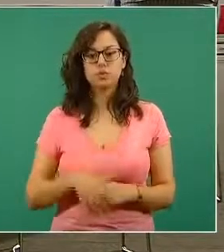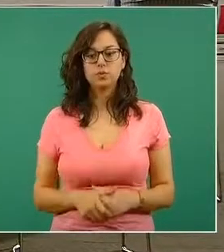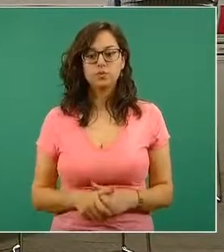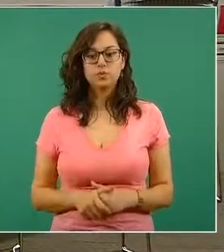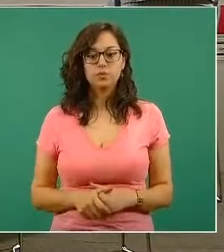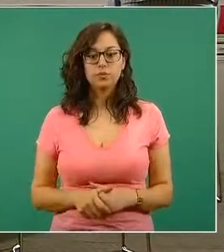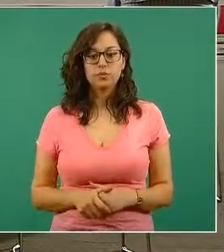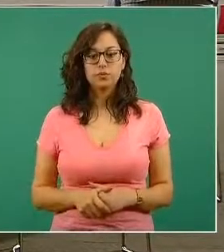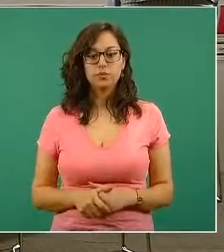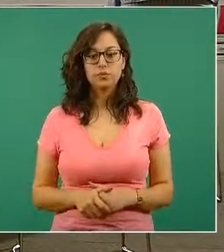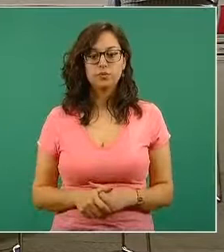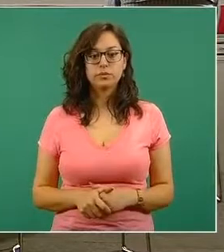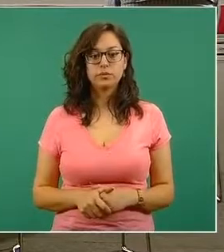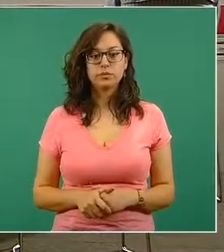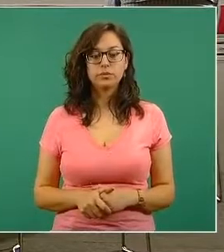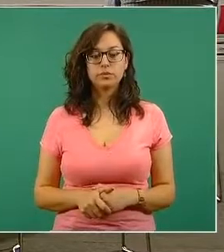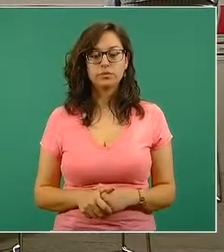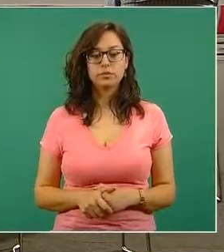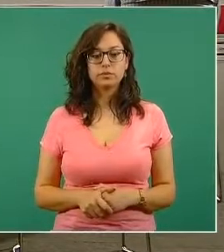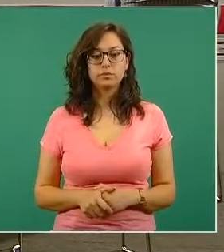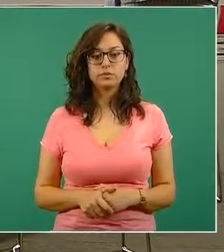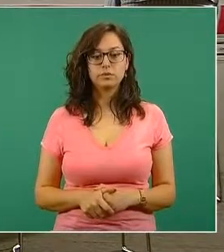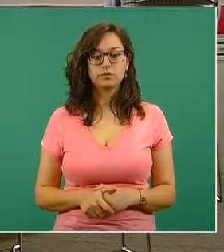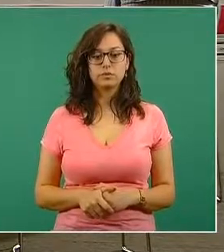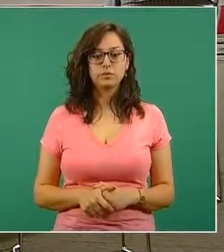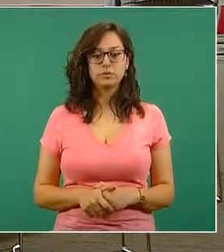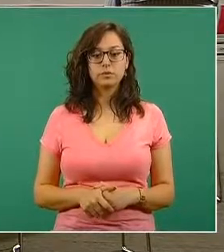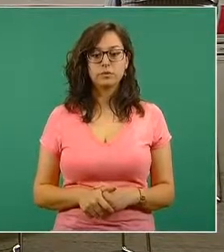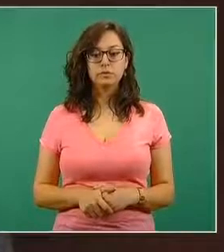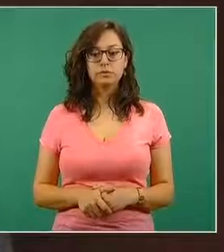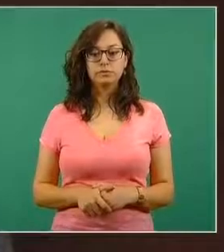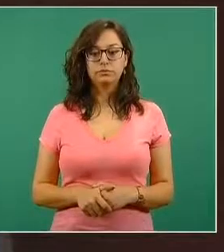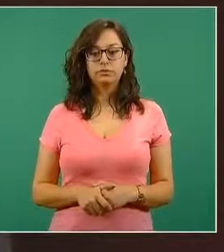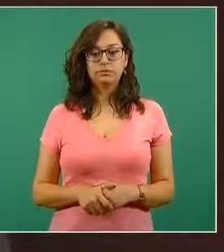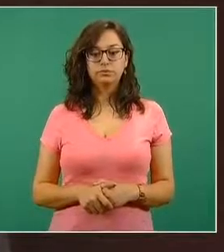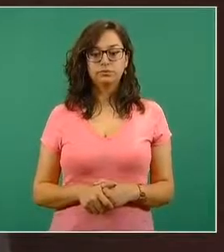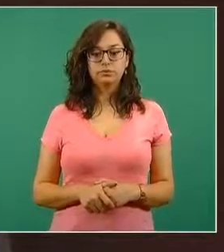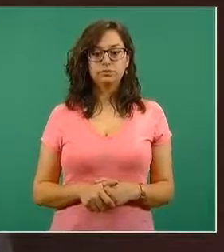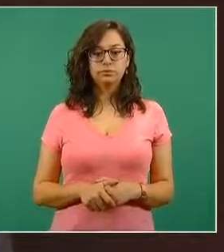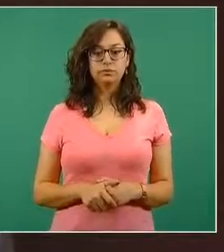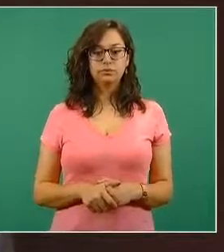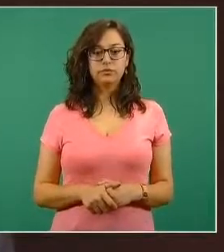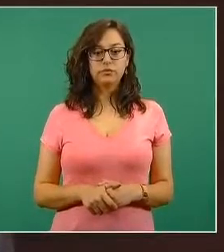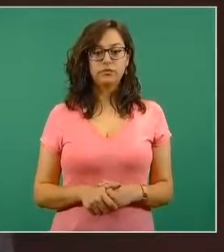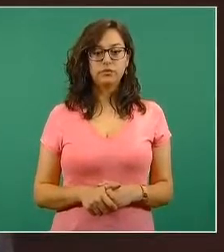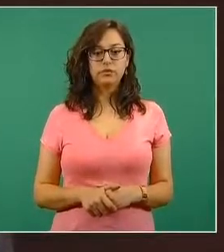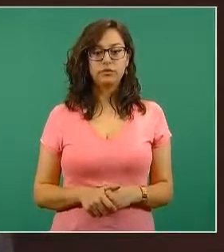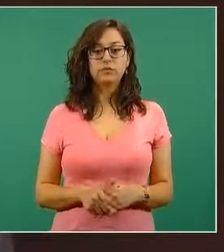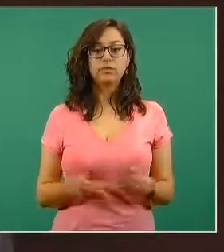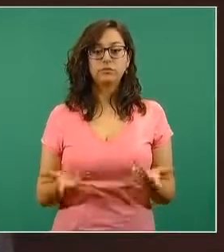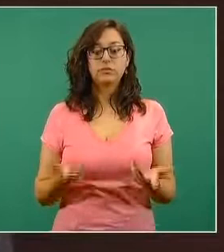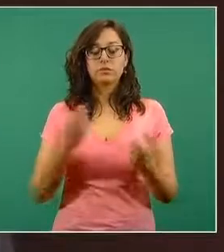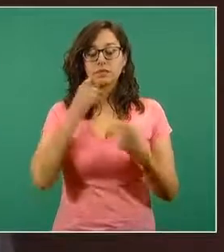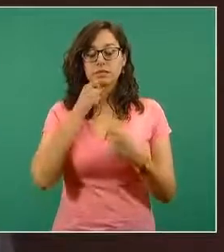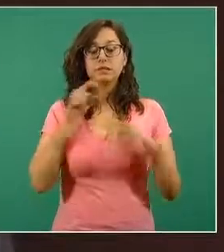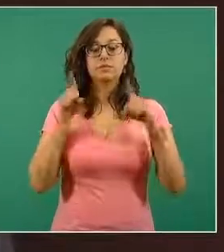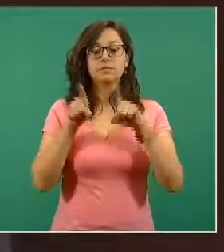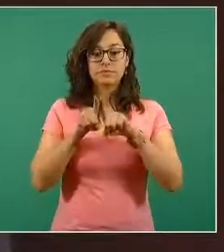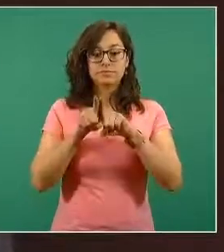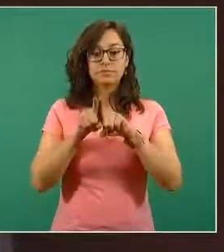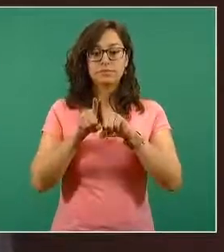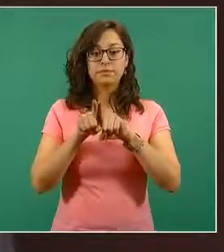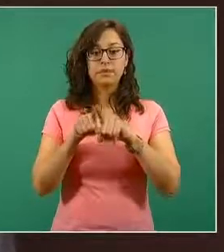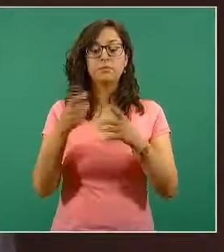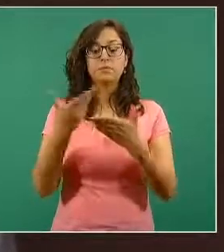edad. El saber que la proveeduría, también como lo comentó también en su momento